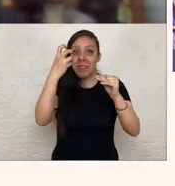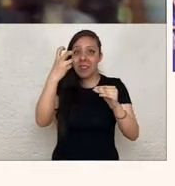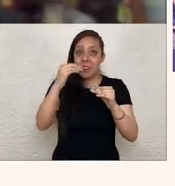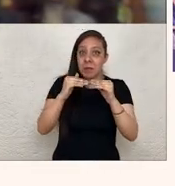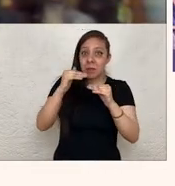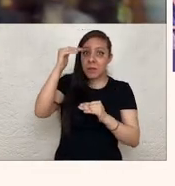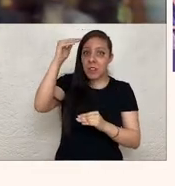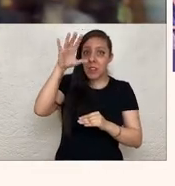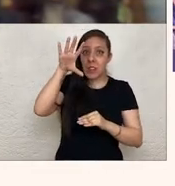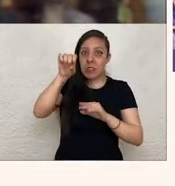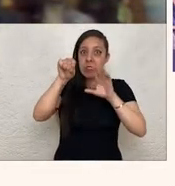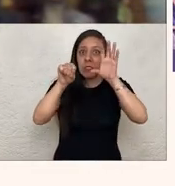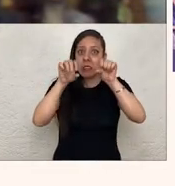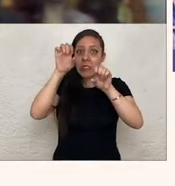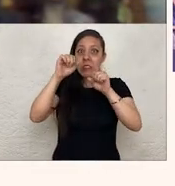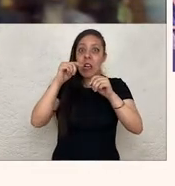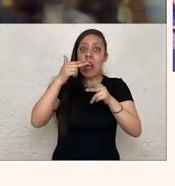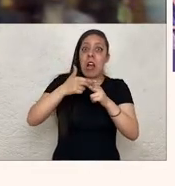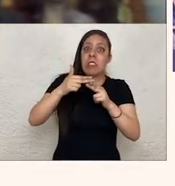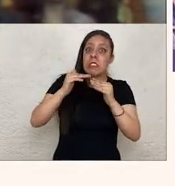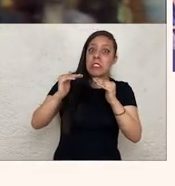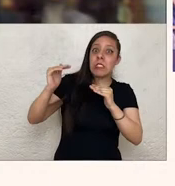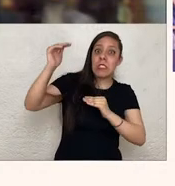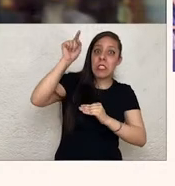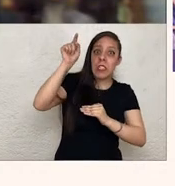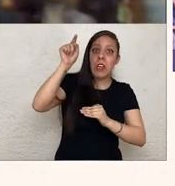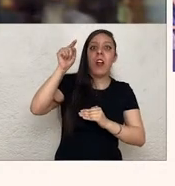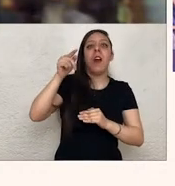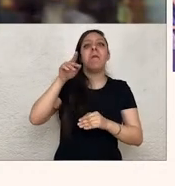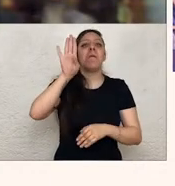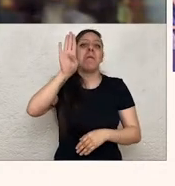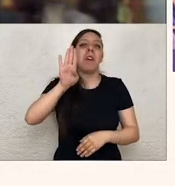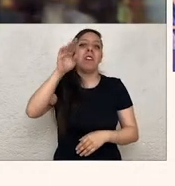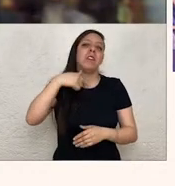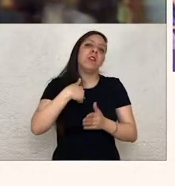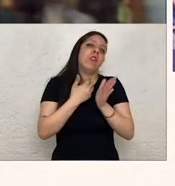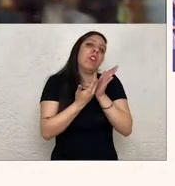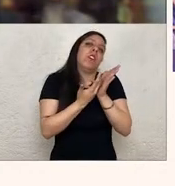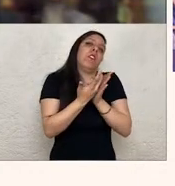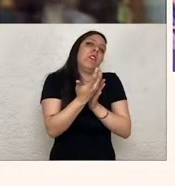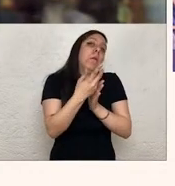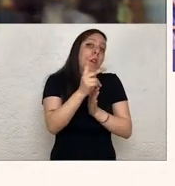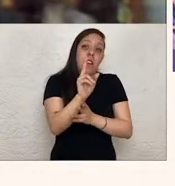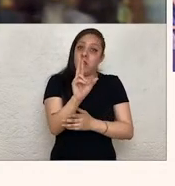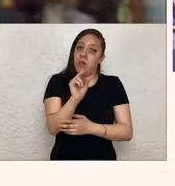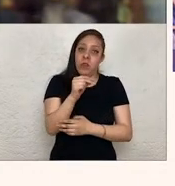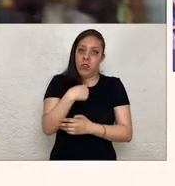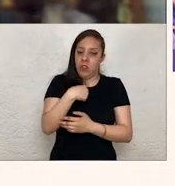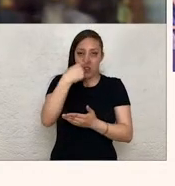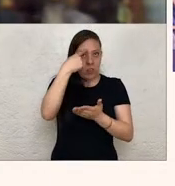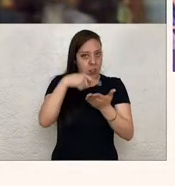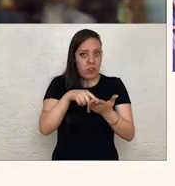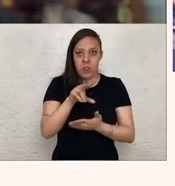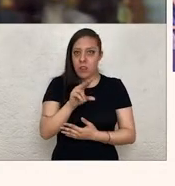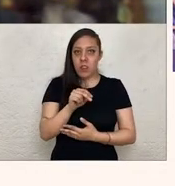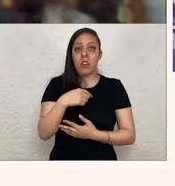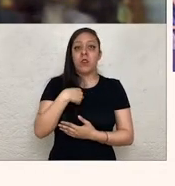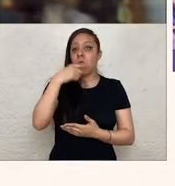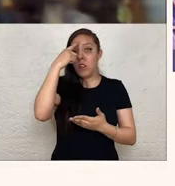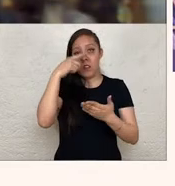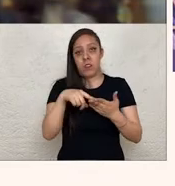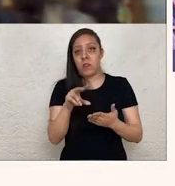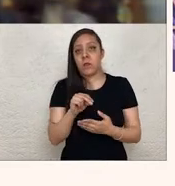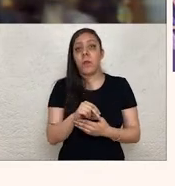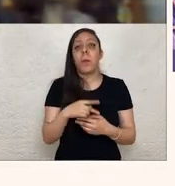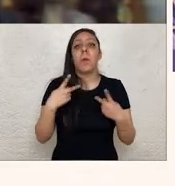difícil llegar hasta encima. Entonces, quizás estoy exagerando las posibilidades, pero no creo. Creo que